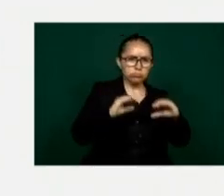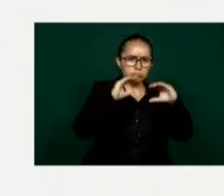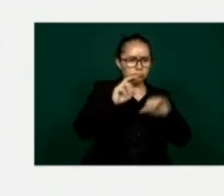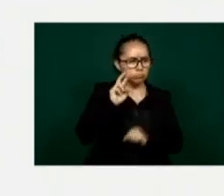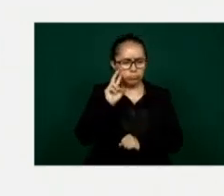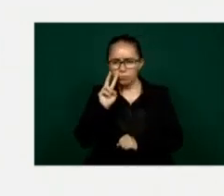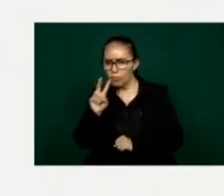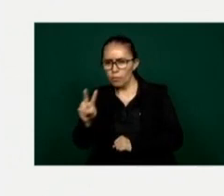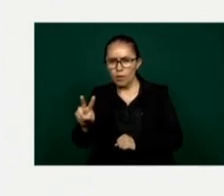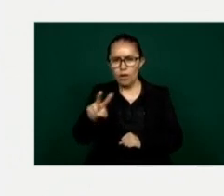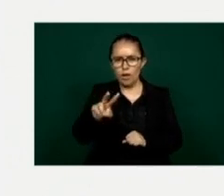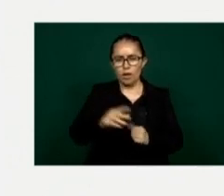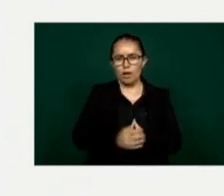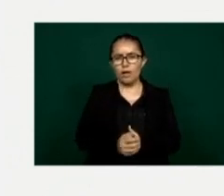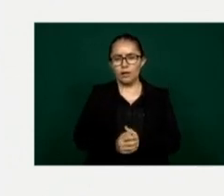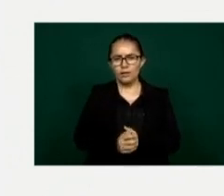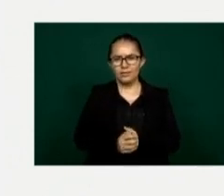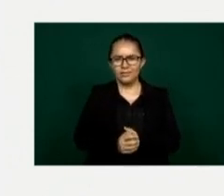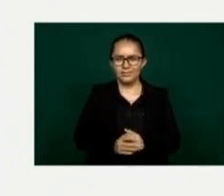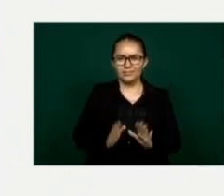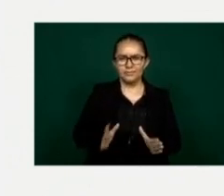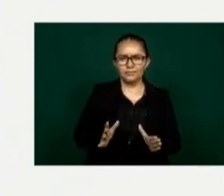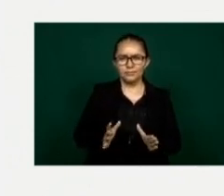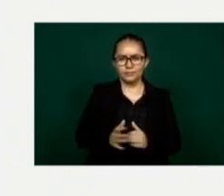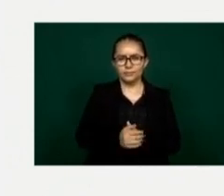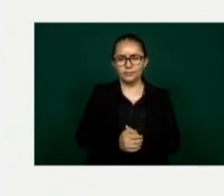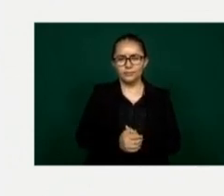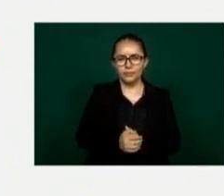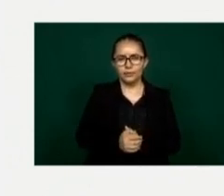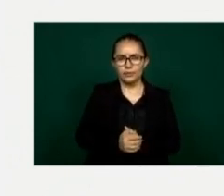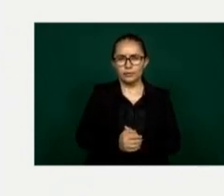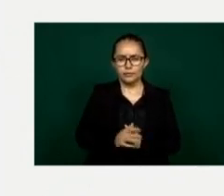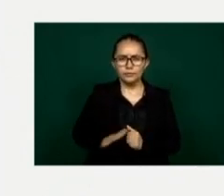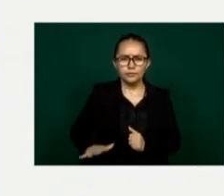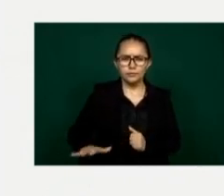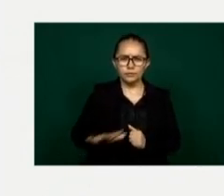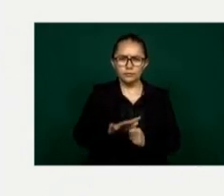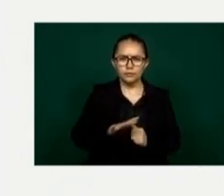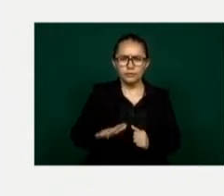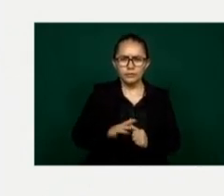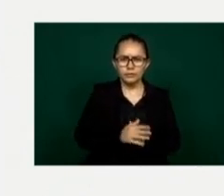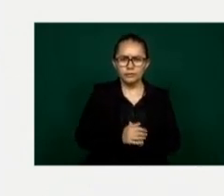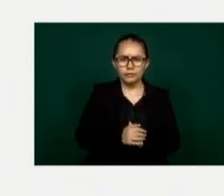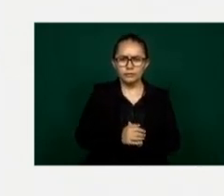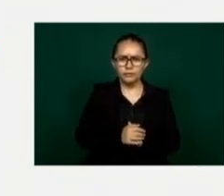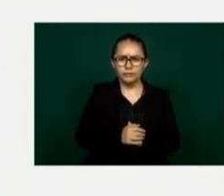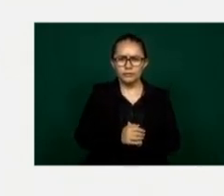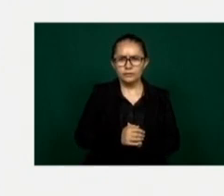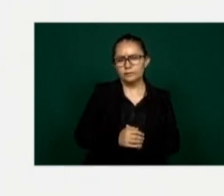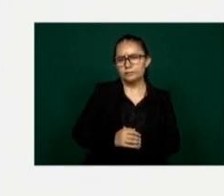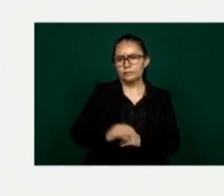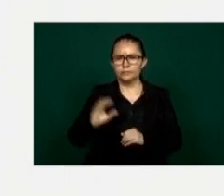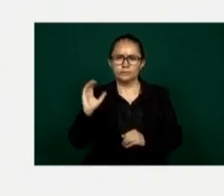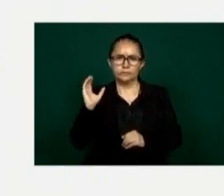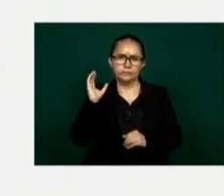observar que tenemos un total de 380 elementos de la Guardia Nacional